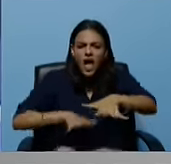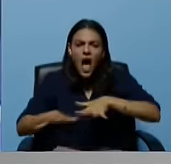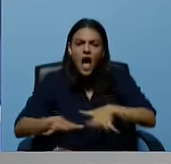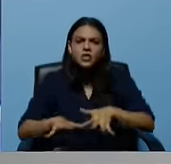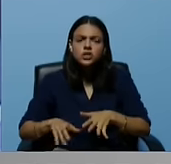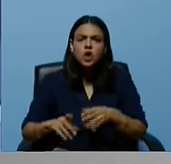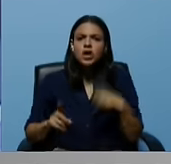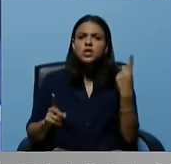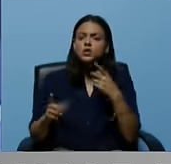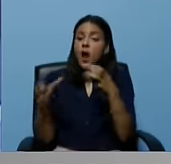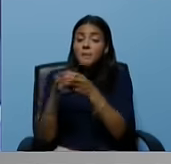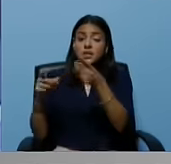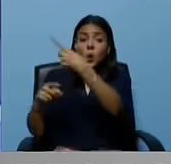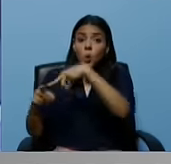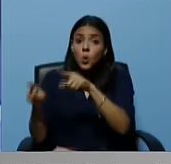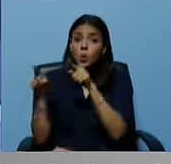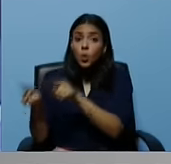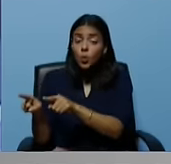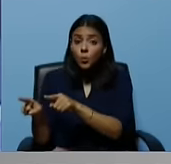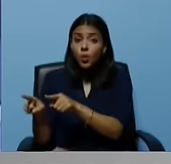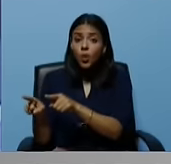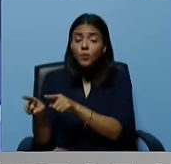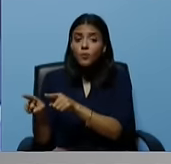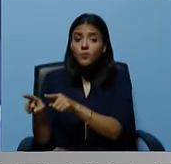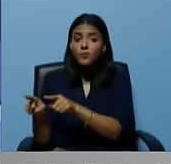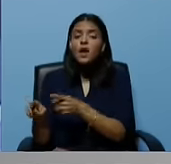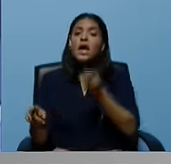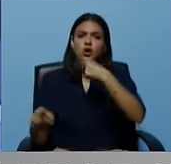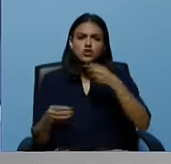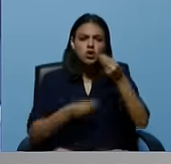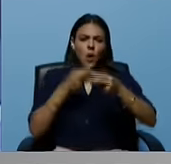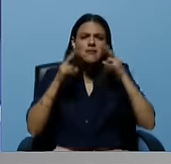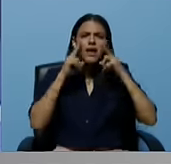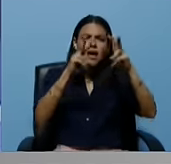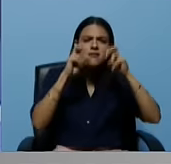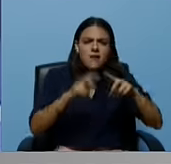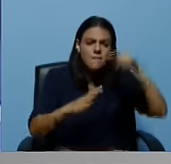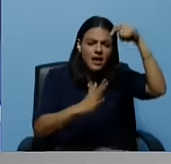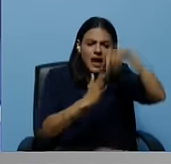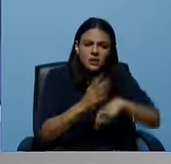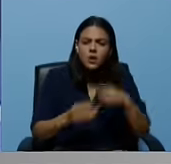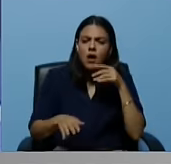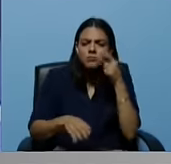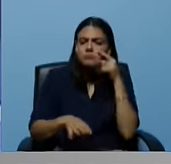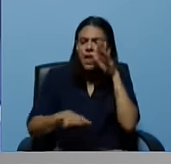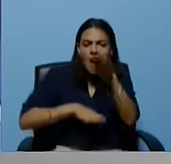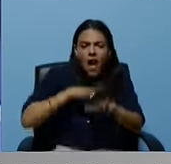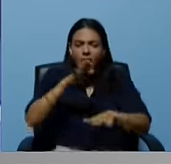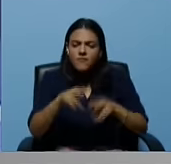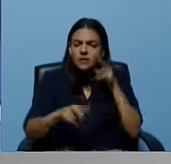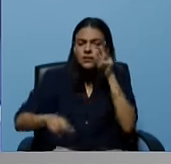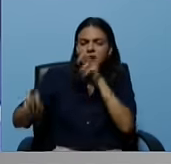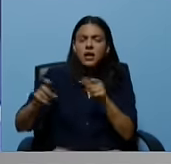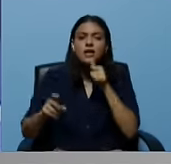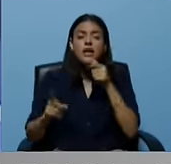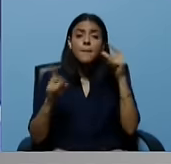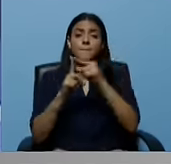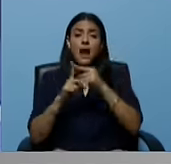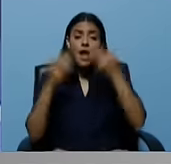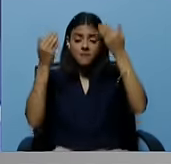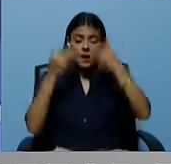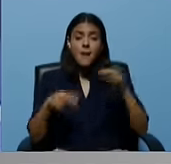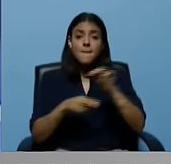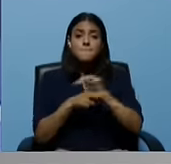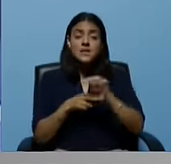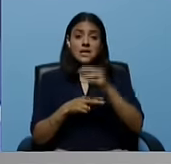Solamente quiero decir que las investigaciones están muy, muy avanzadas, según las palabras del ministro